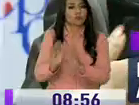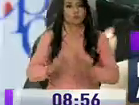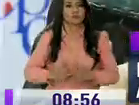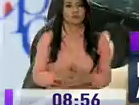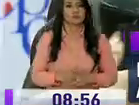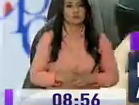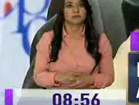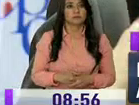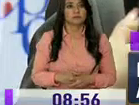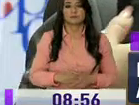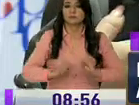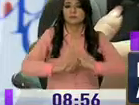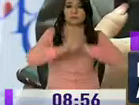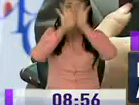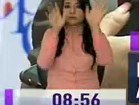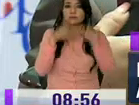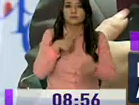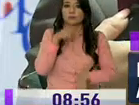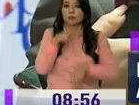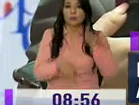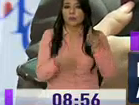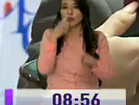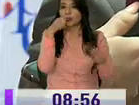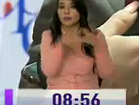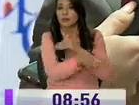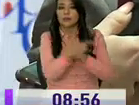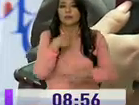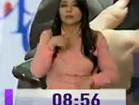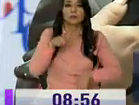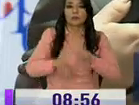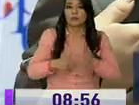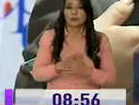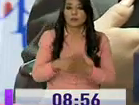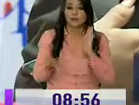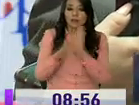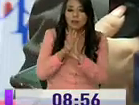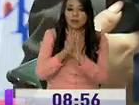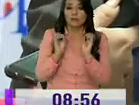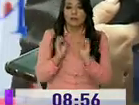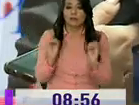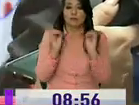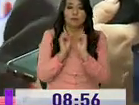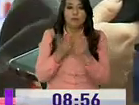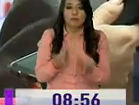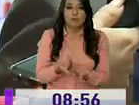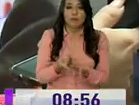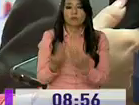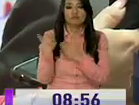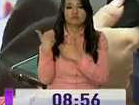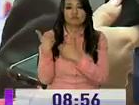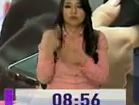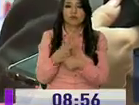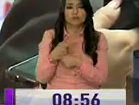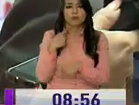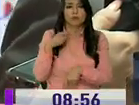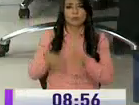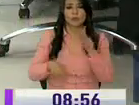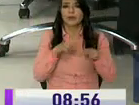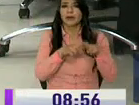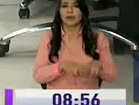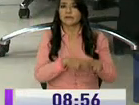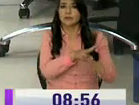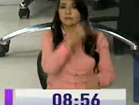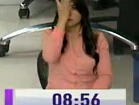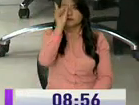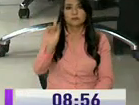El comunicado está claro, nosotros no podemos ir, a nosotros no nos permite ni la ley, ni las competencias del Consejo para revisar lo actuado. Es